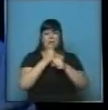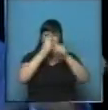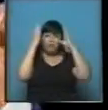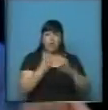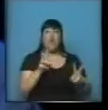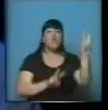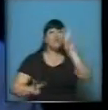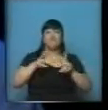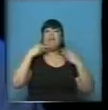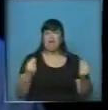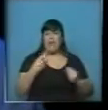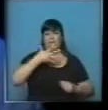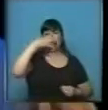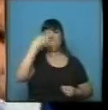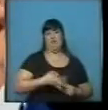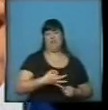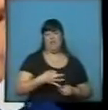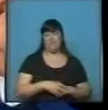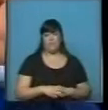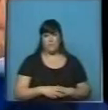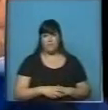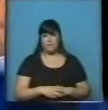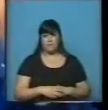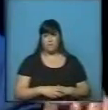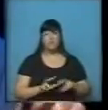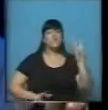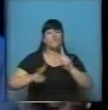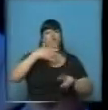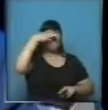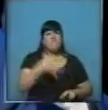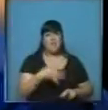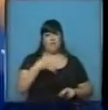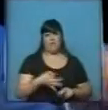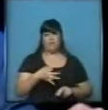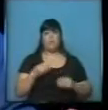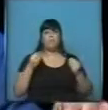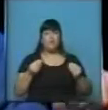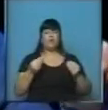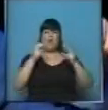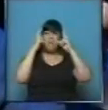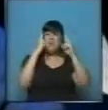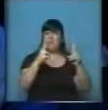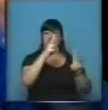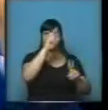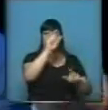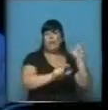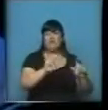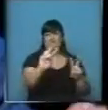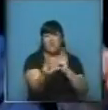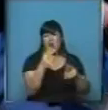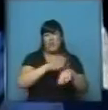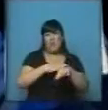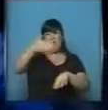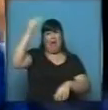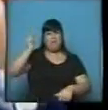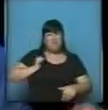búsqueda de la verdad, los que, por el respeto a las víctimas, a sus